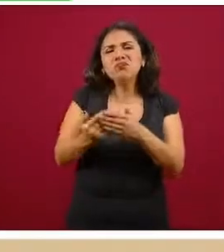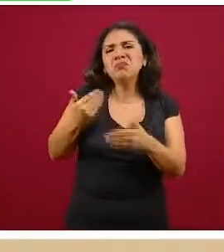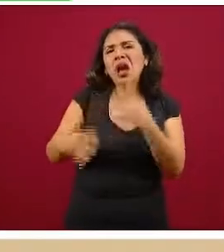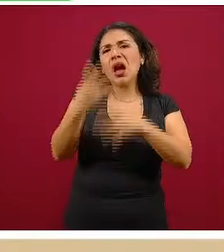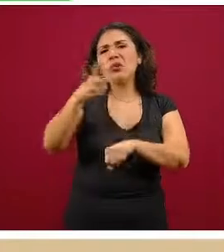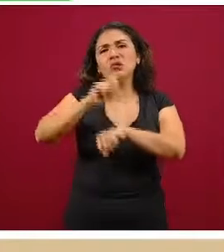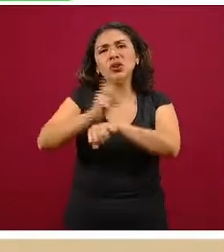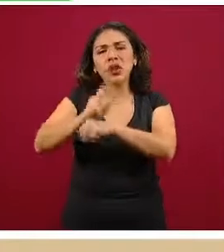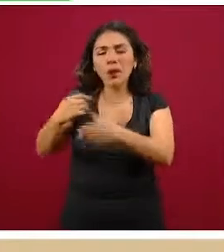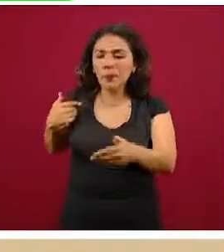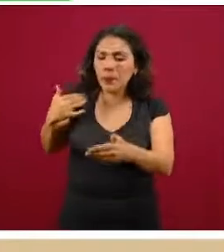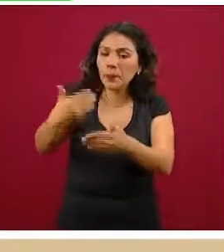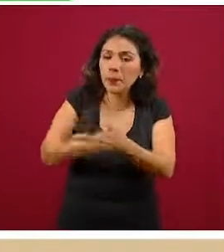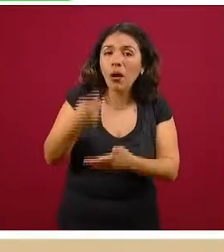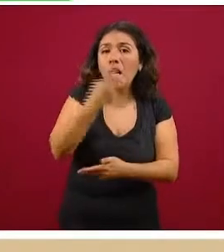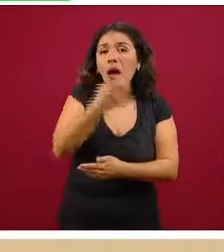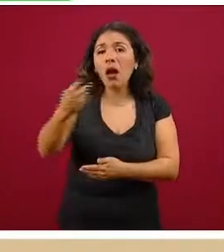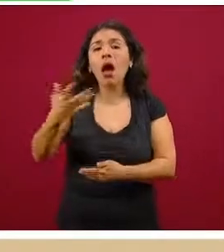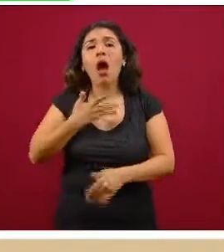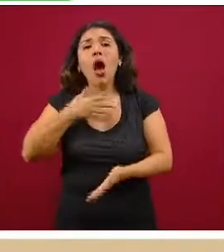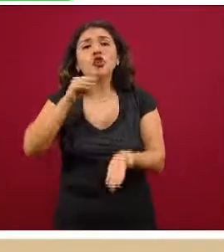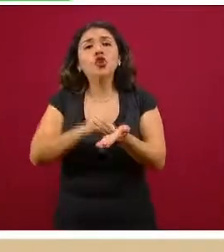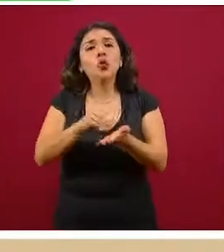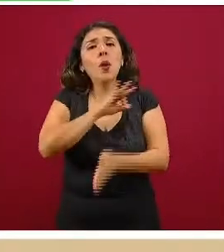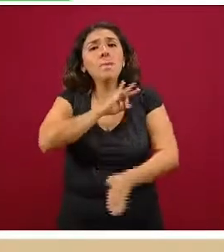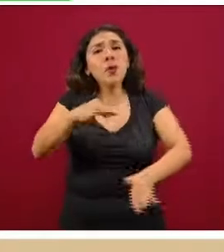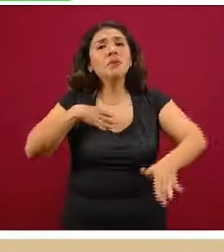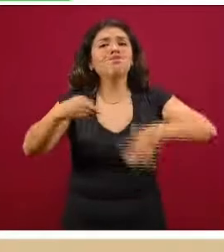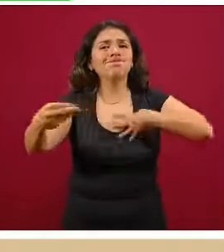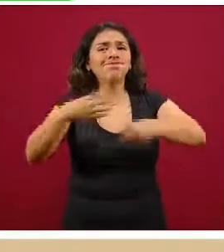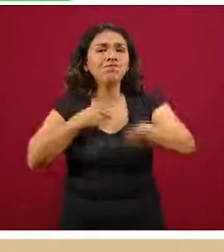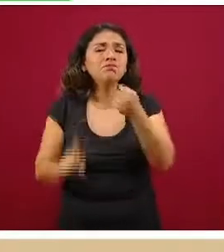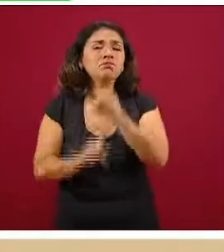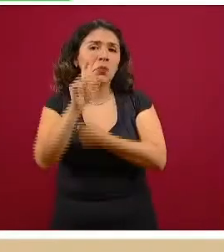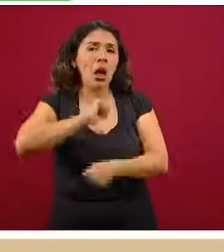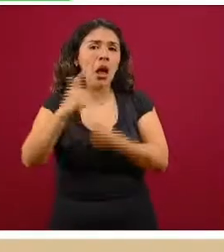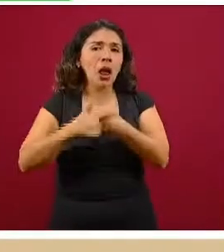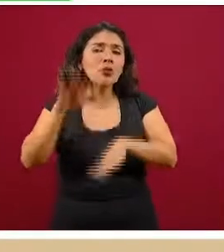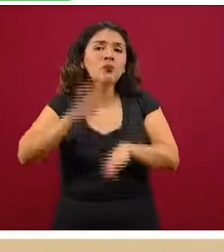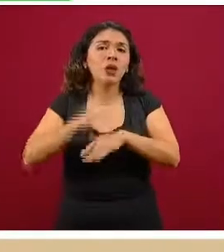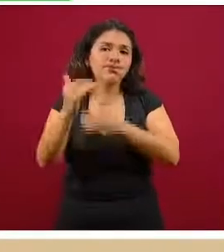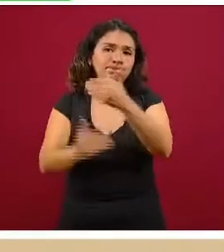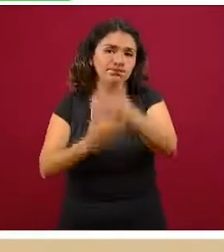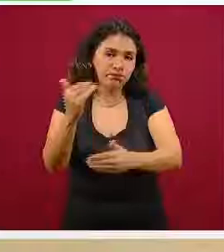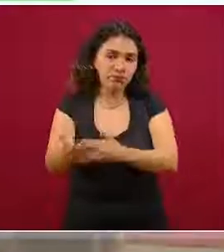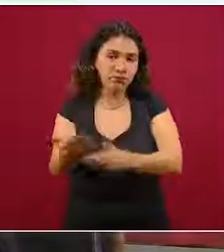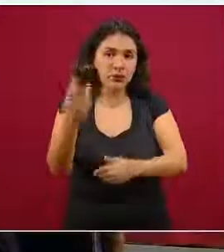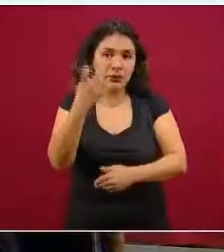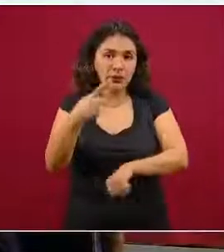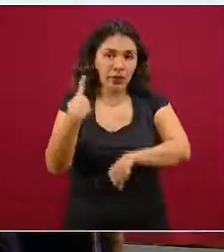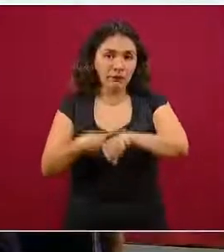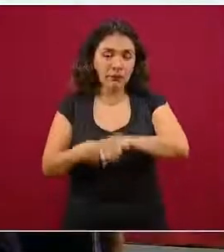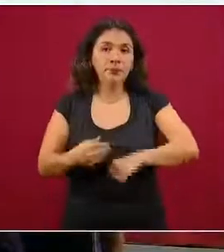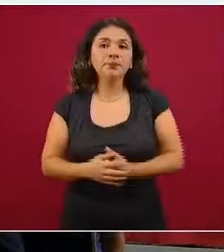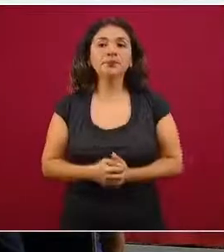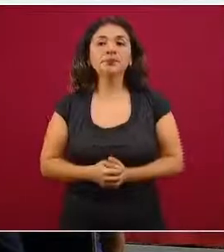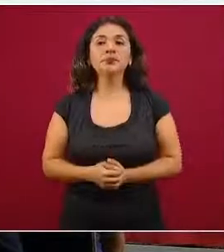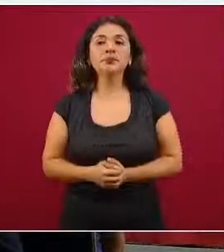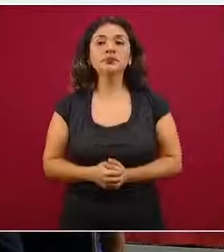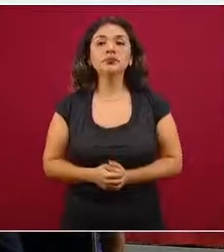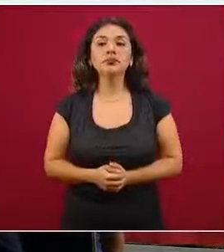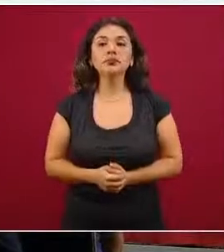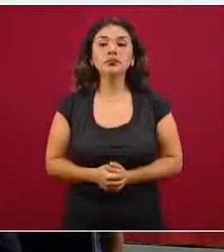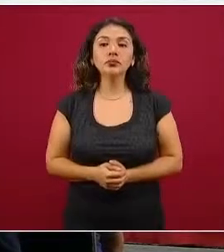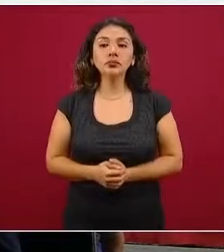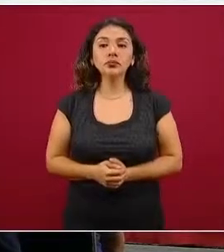14 días y por lo tanto son las que todavía pueden en su momento continuar con la transmisión de la misma. Veamos